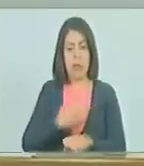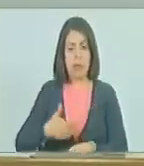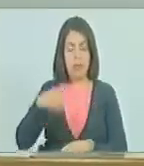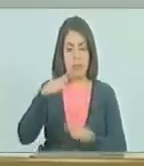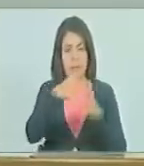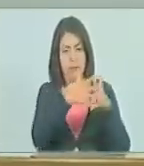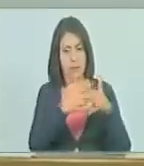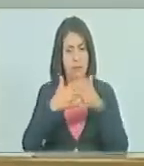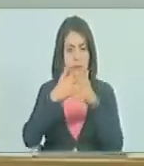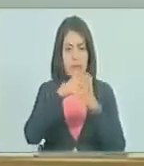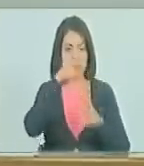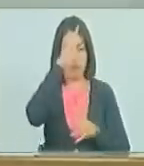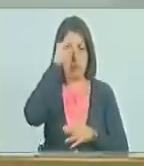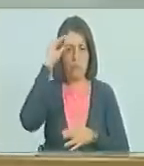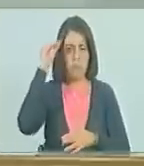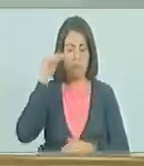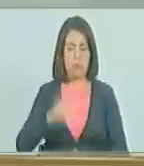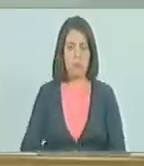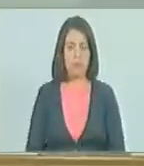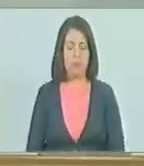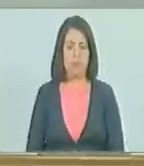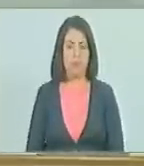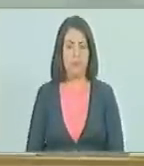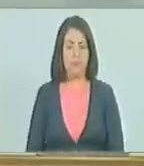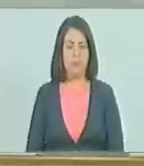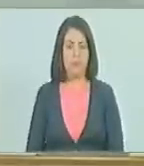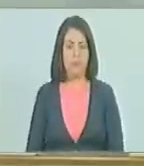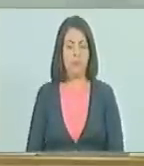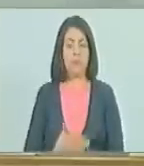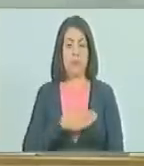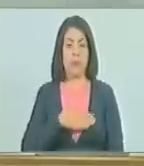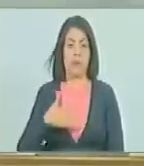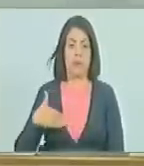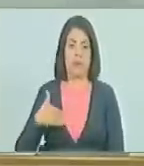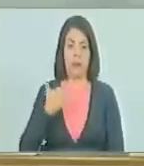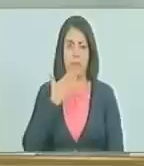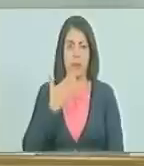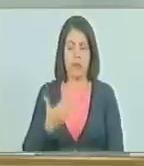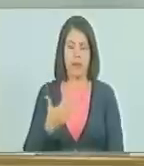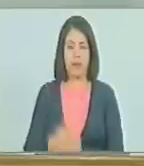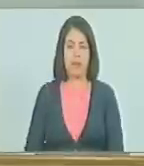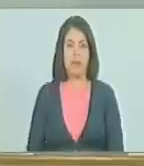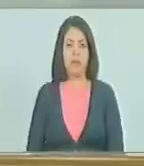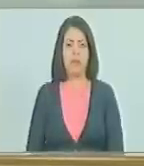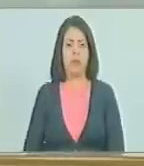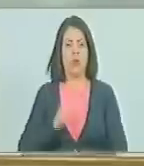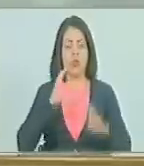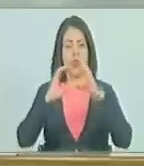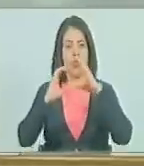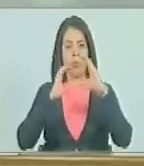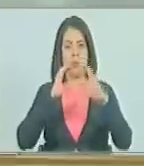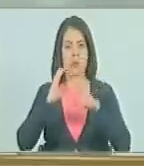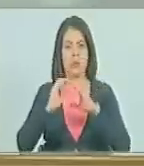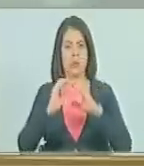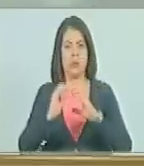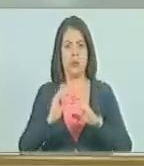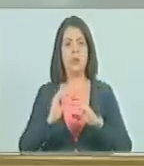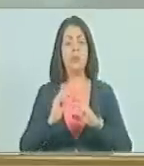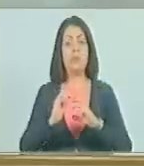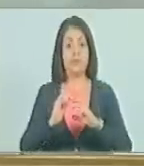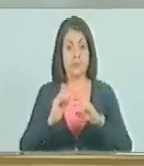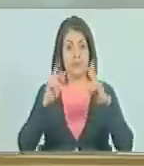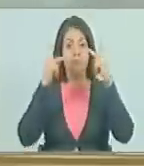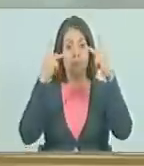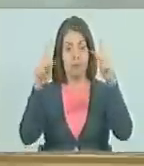Unidos, Donald Trump. Ahí quisiera pedirle al equipo de comunicación para